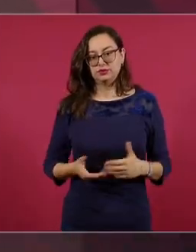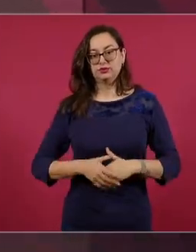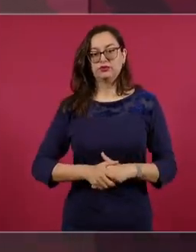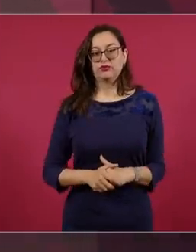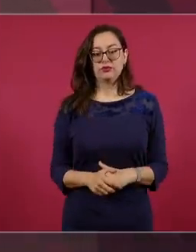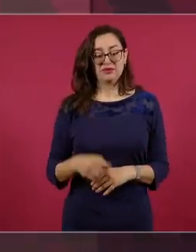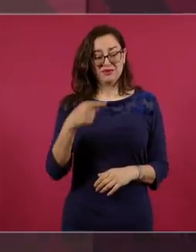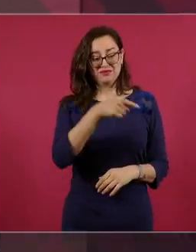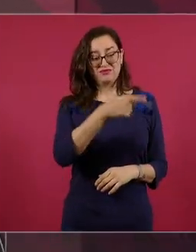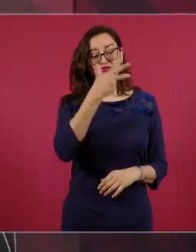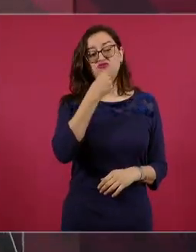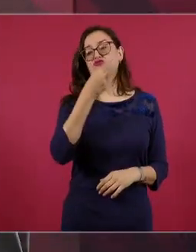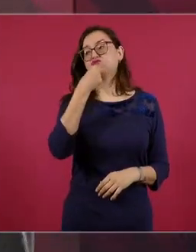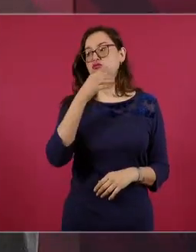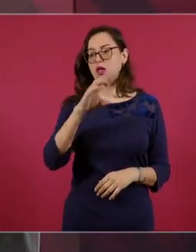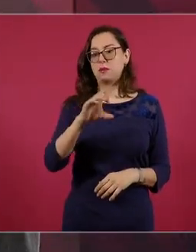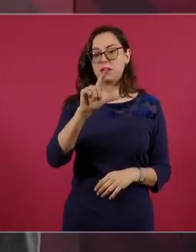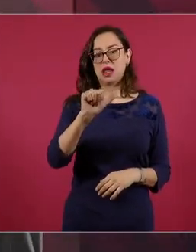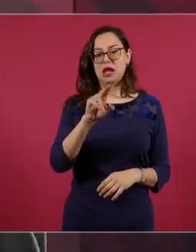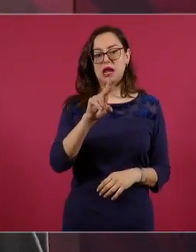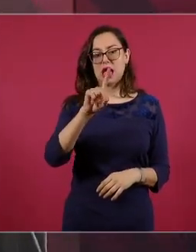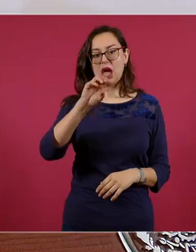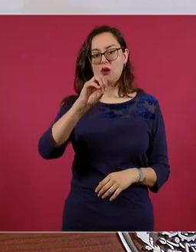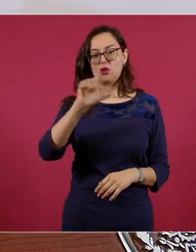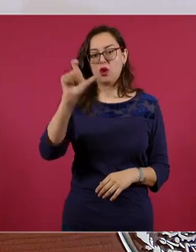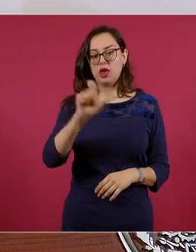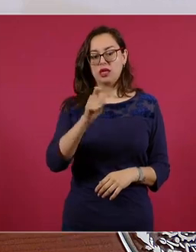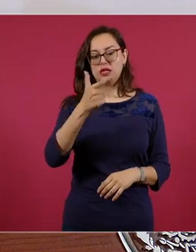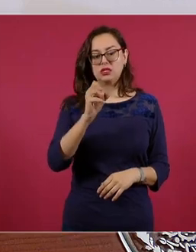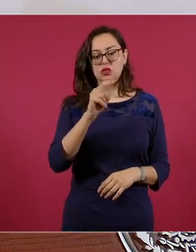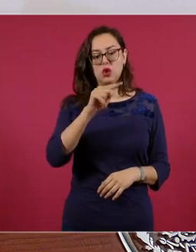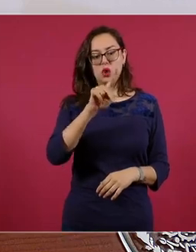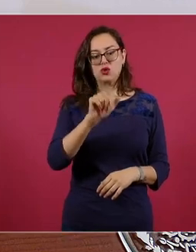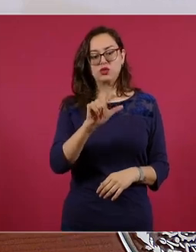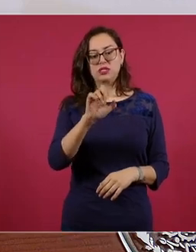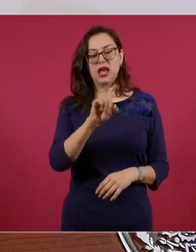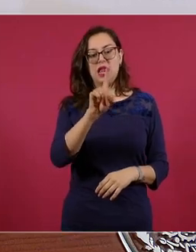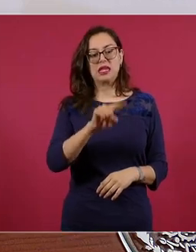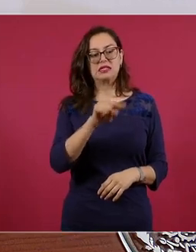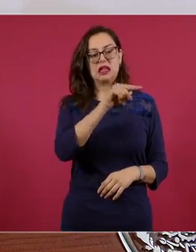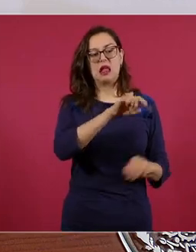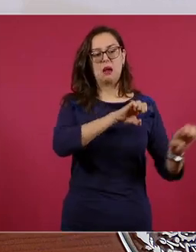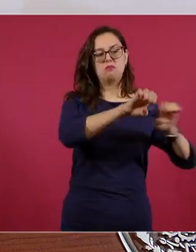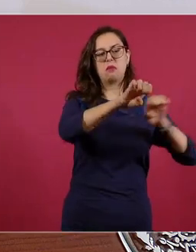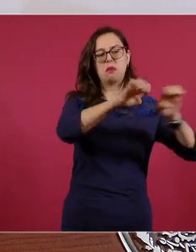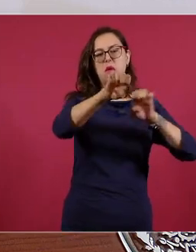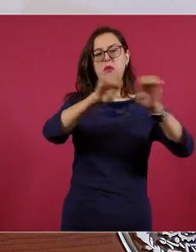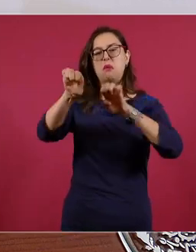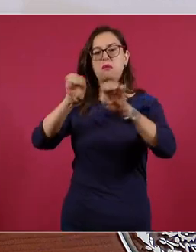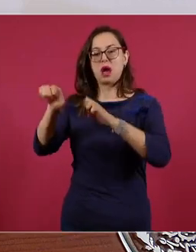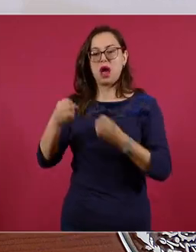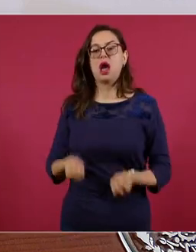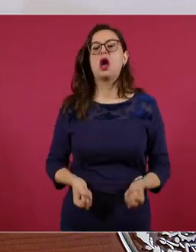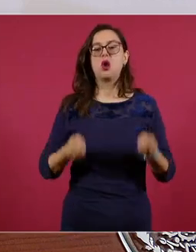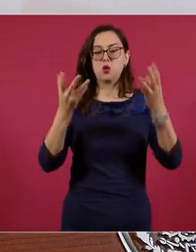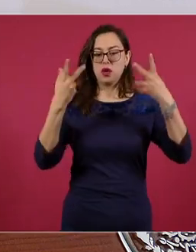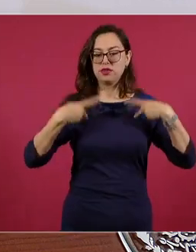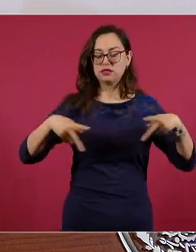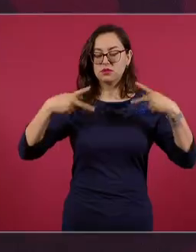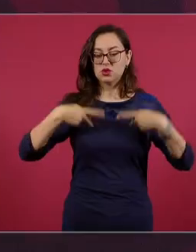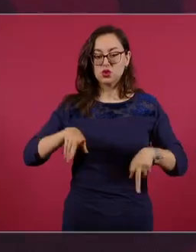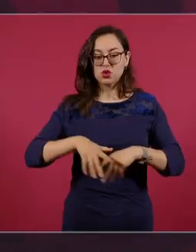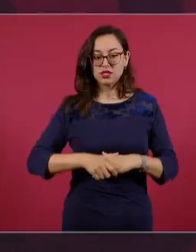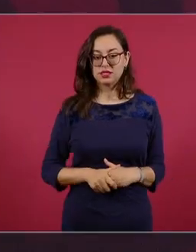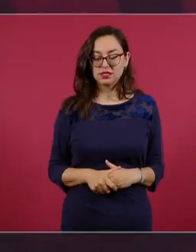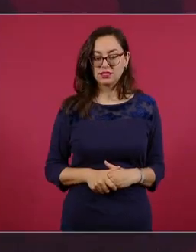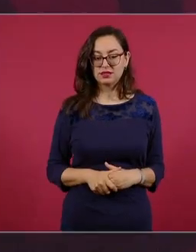elección, con unos empresarios, una comida, amigos, buenas personas,